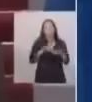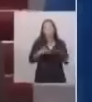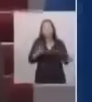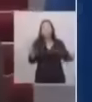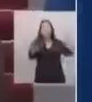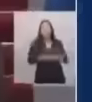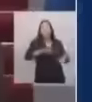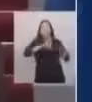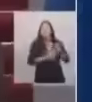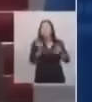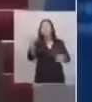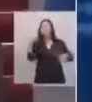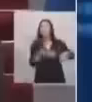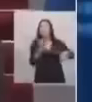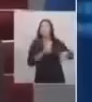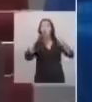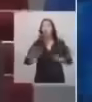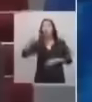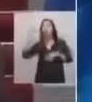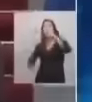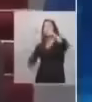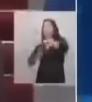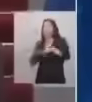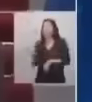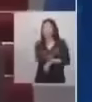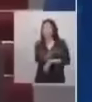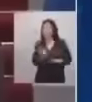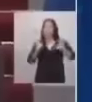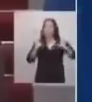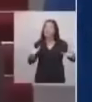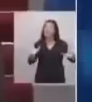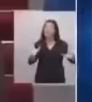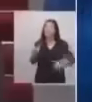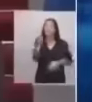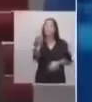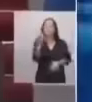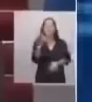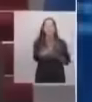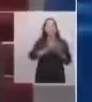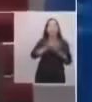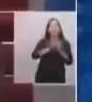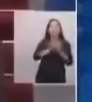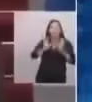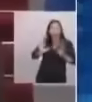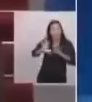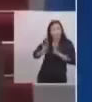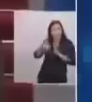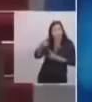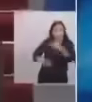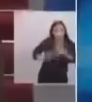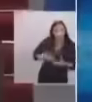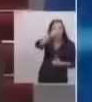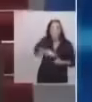Entonces si no va a fijar un precio que es lo que creo que debería hac en consonancia con el pensamiento de mi ley no